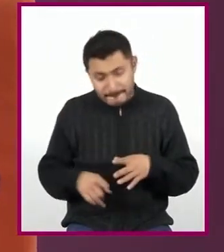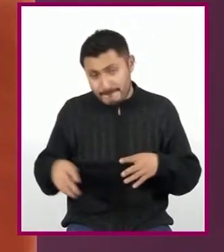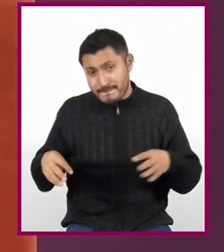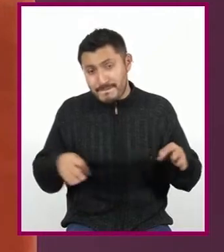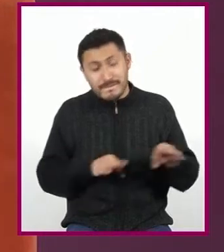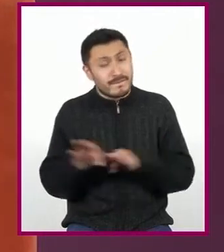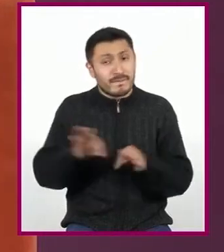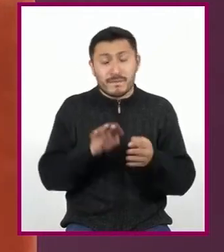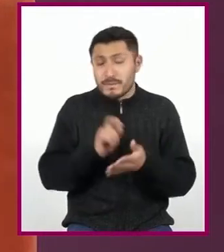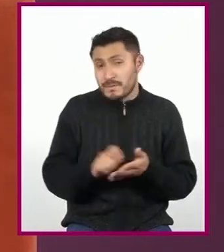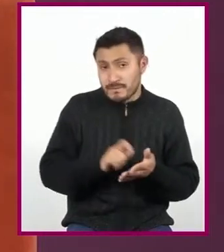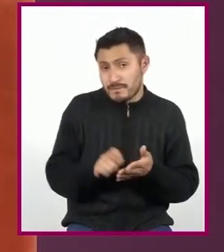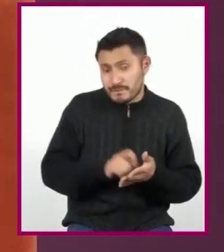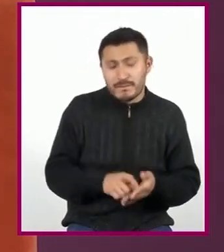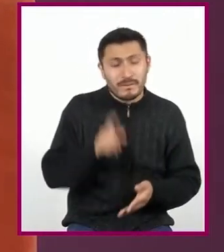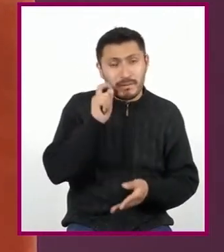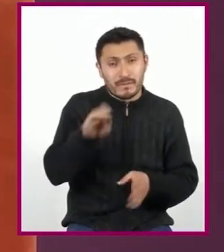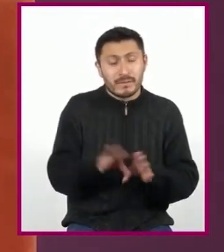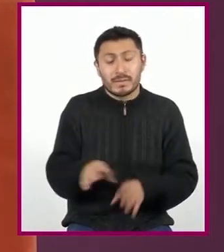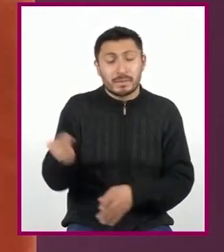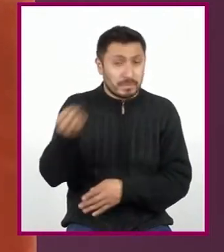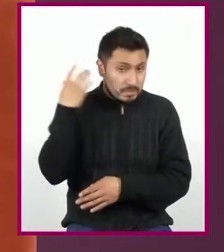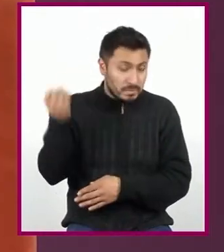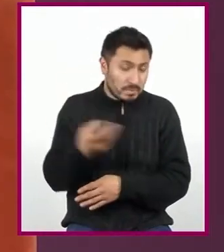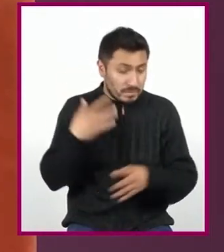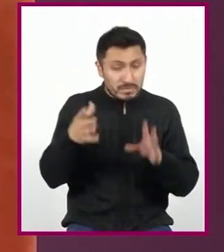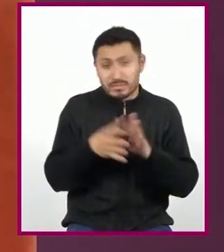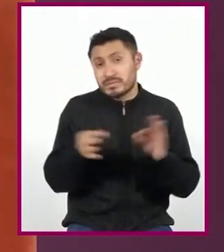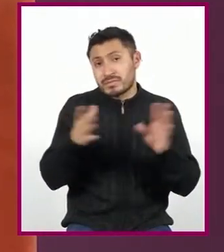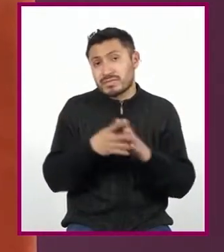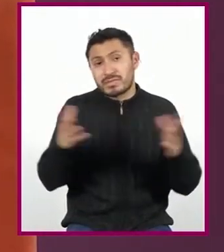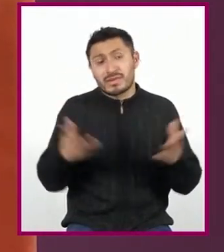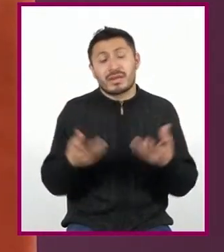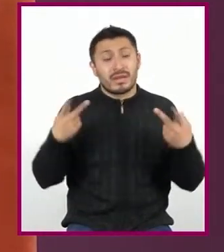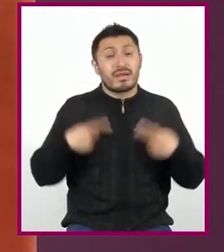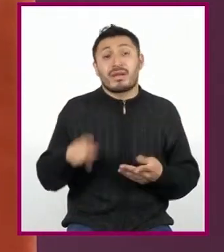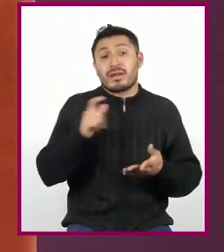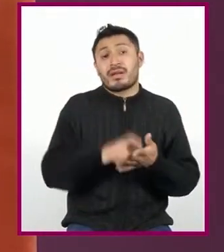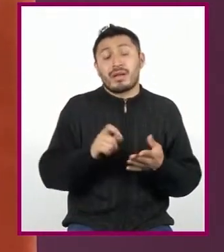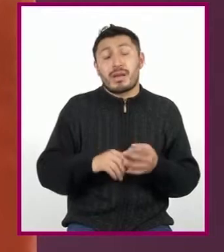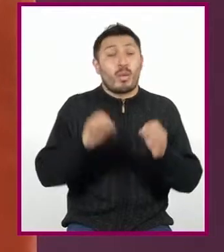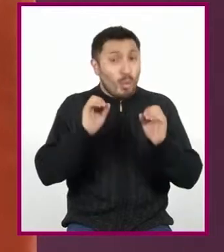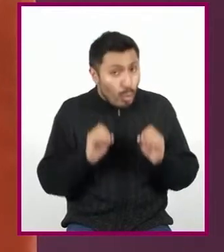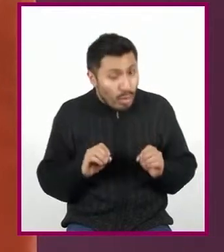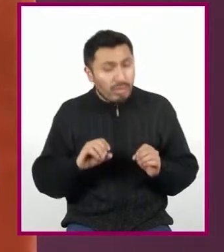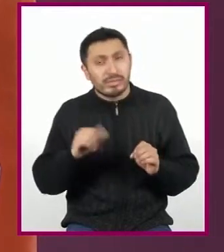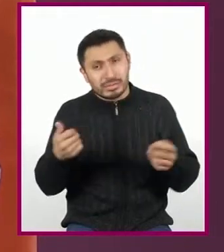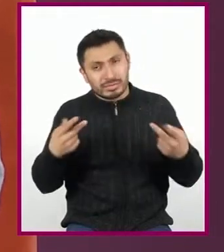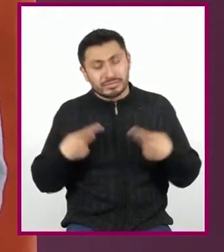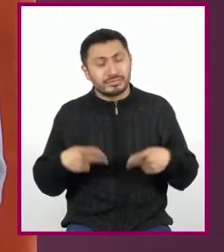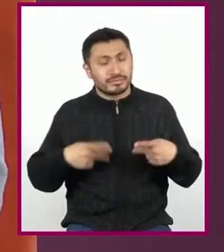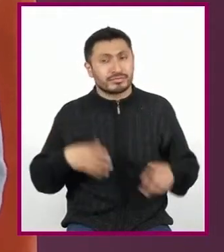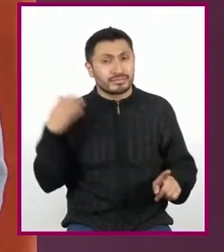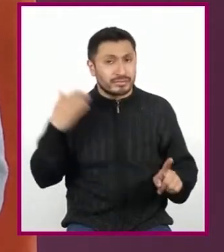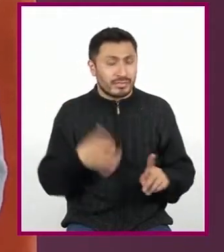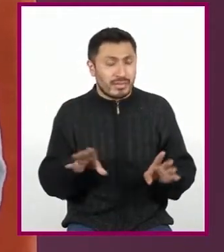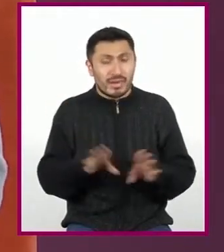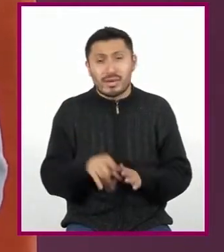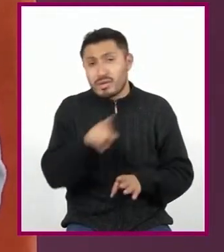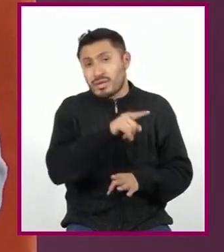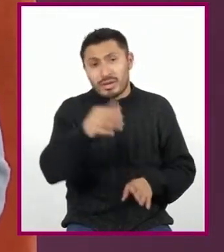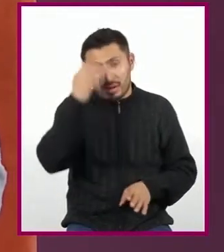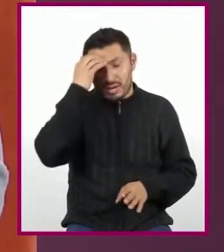apoye respondiéndolas. Maestra, ¿qué es un prólogo? ¿Y cómo puedo generar una comunicación